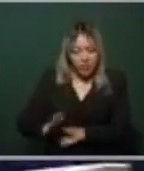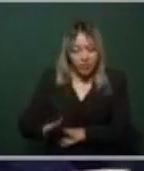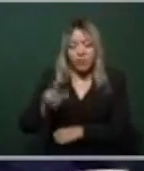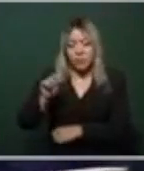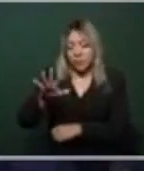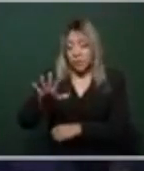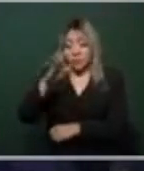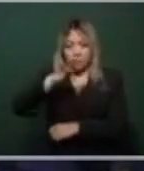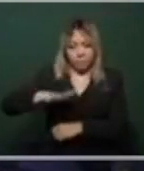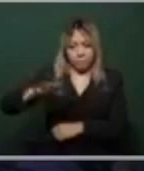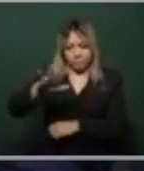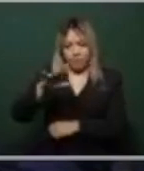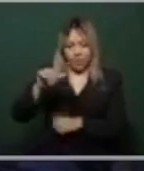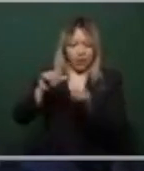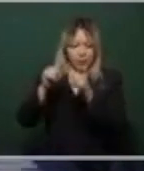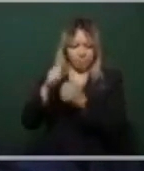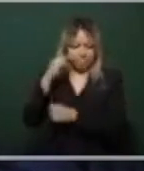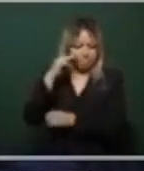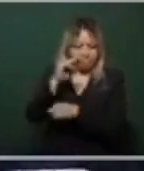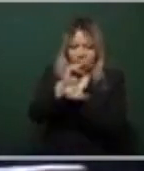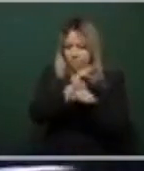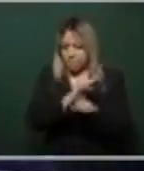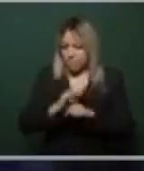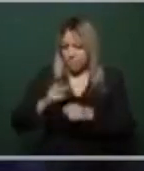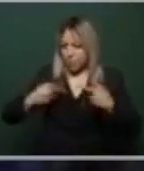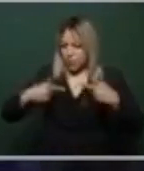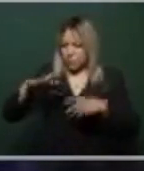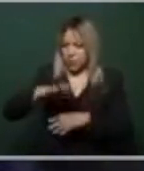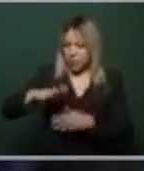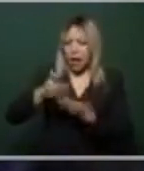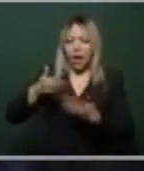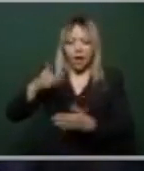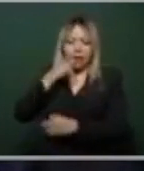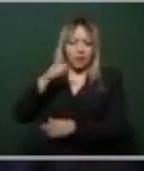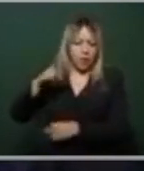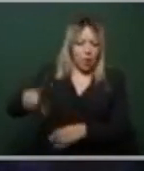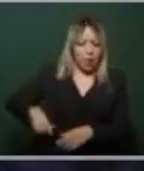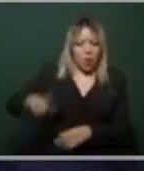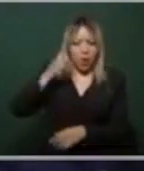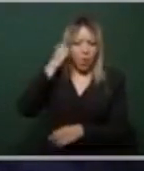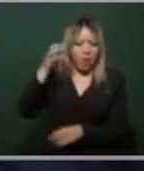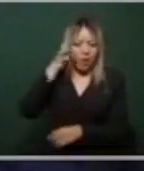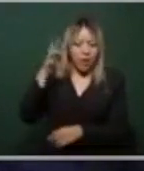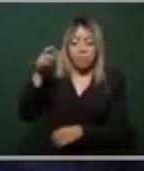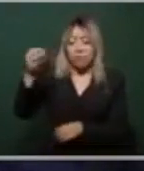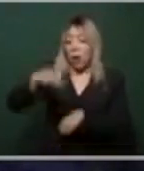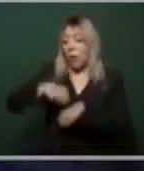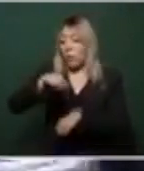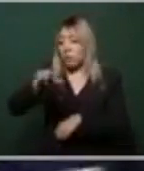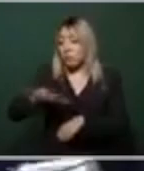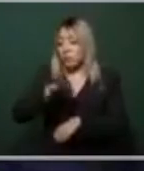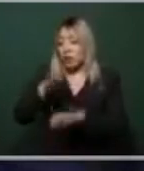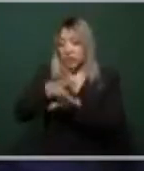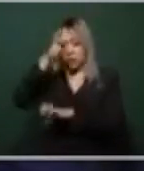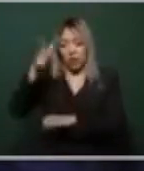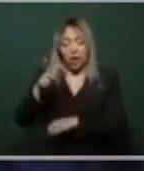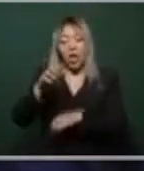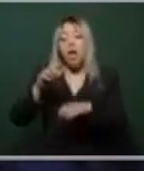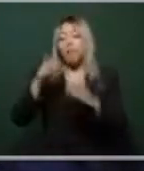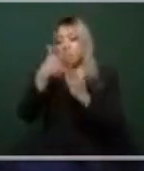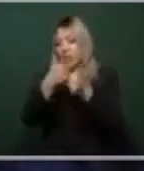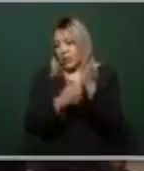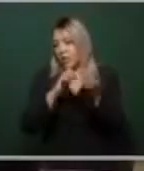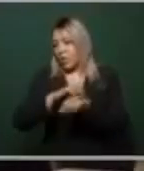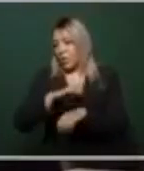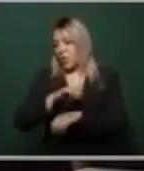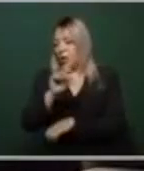Observatorio Nacional Ciudadano, como lo mencionaba igual el gobernador Omar Fayad, pues coloca al Estado de Hidalgo en el lugar número 24,